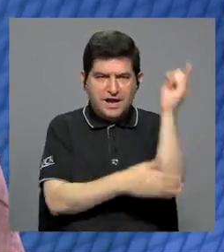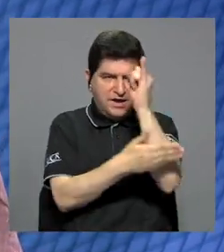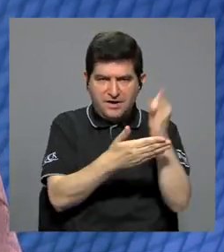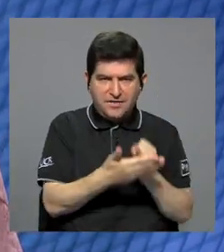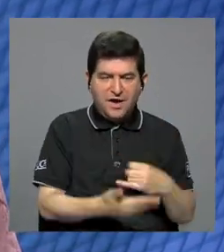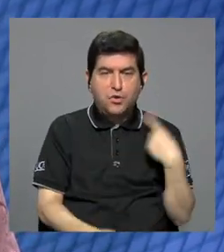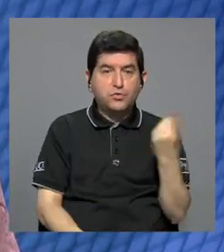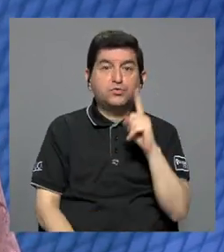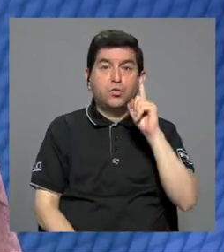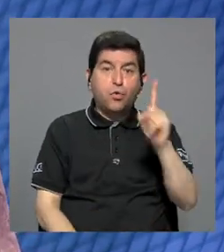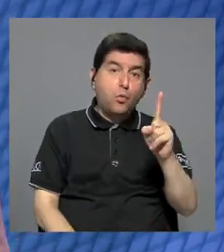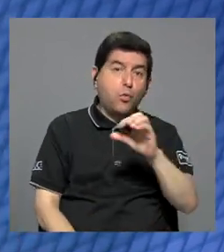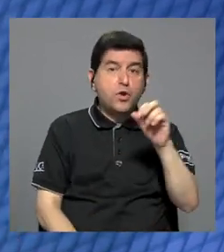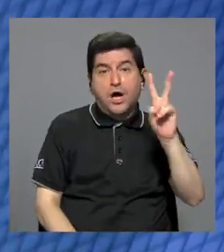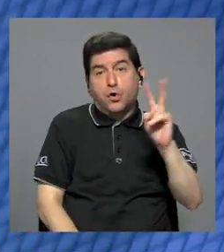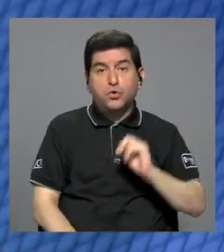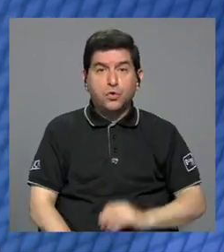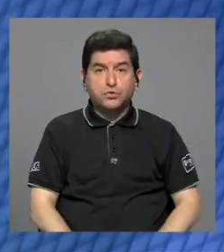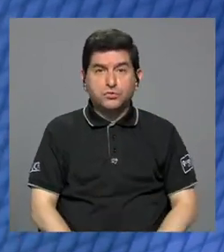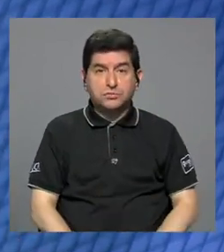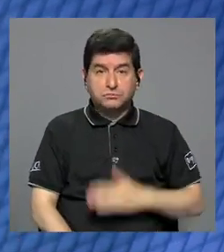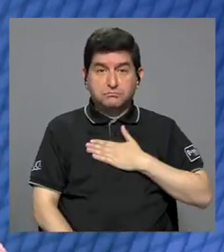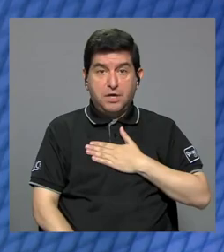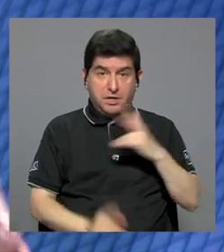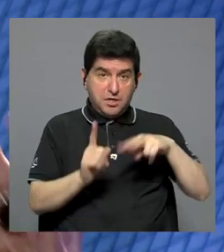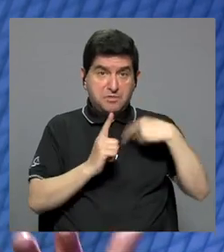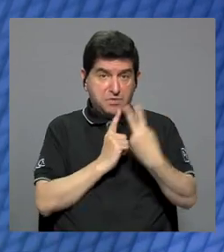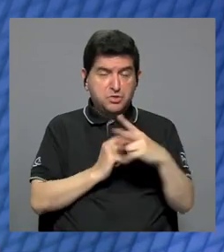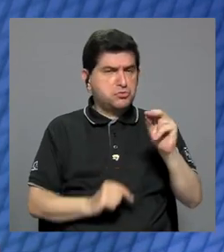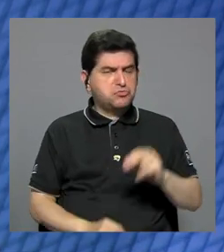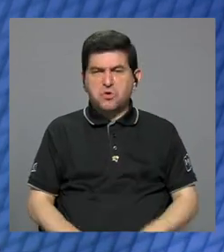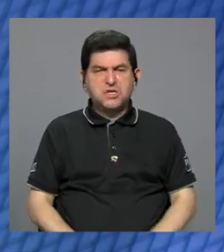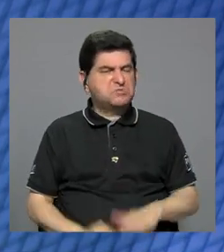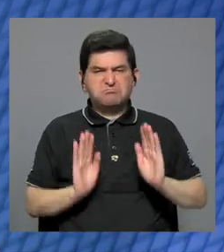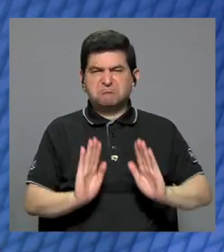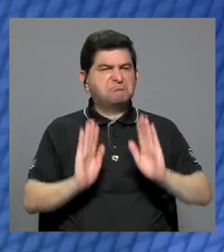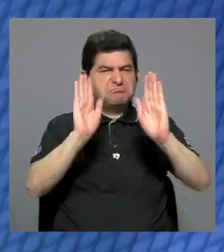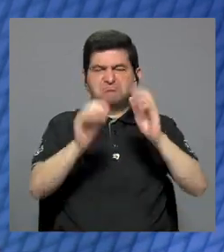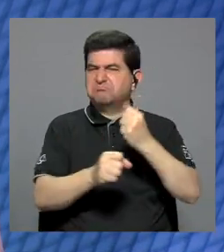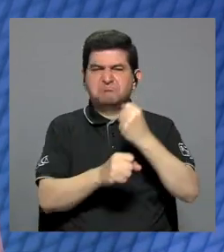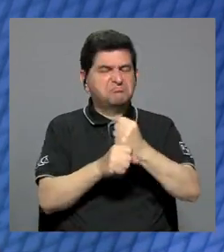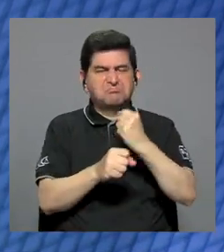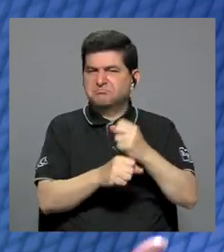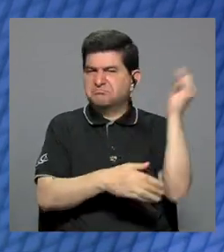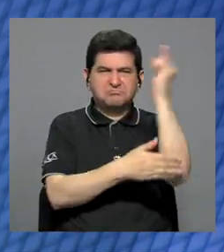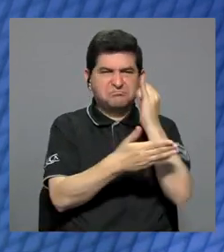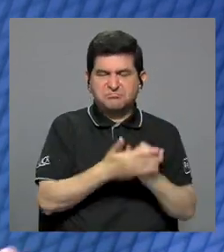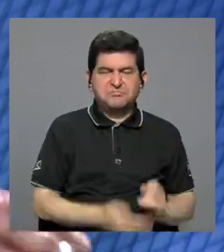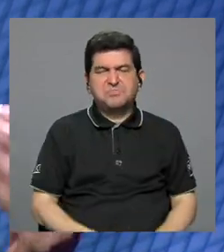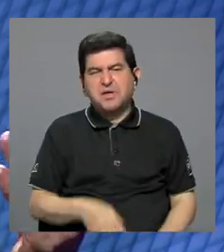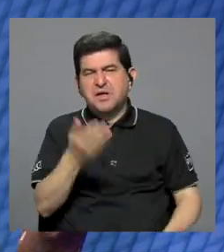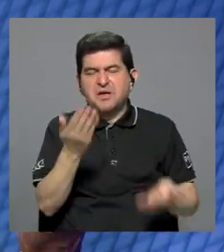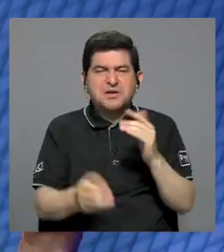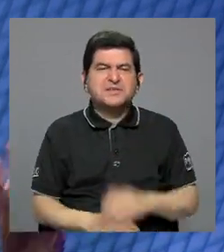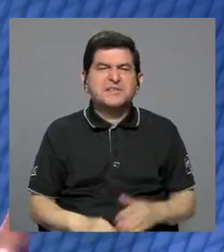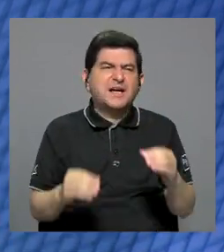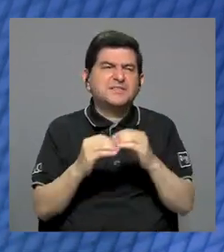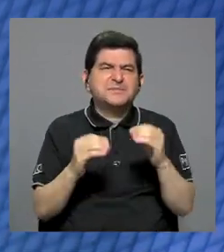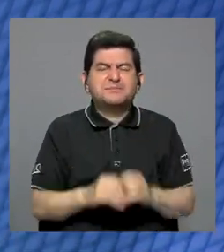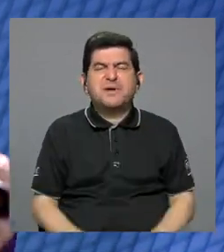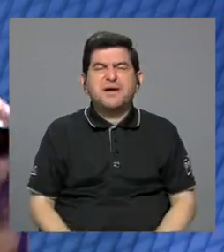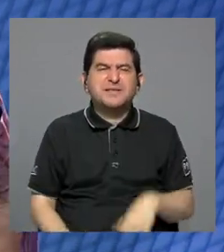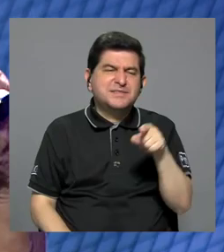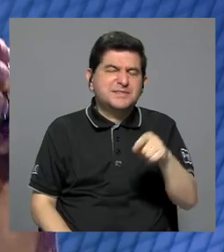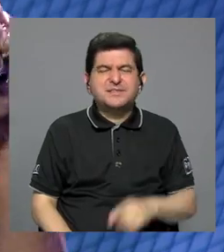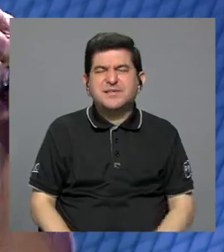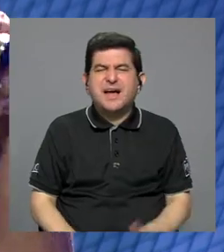tiene una o dos, desde mi perspectiva, no es una gran obra de arte. es más bien un panfleto, es más bien una